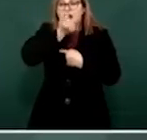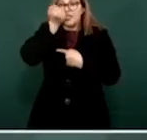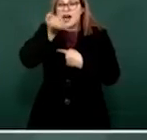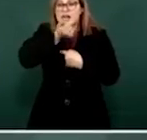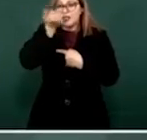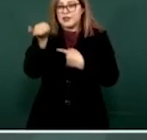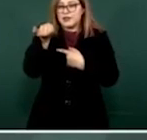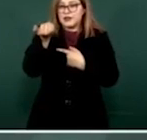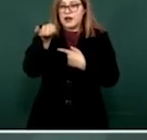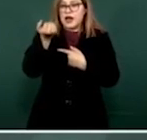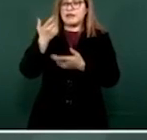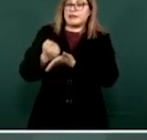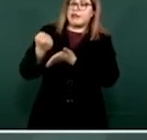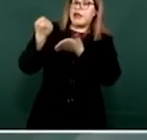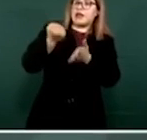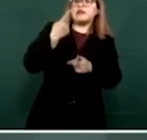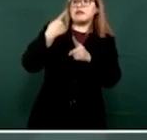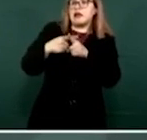apoyo,